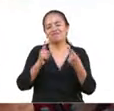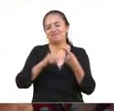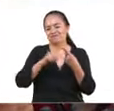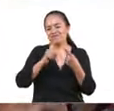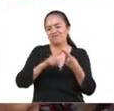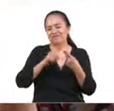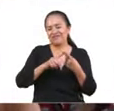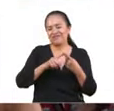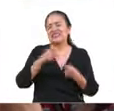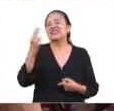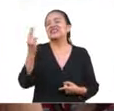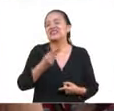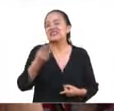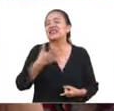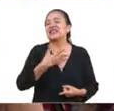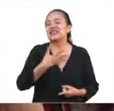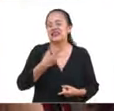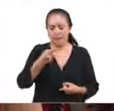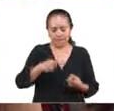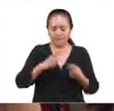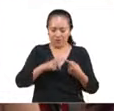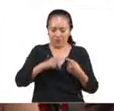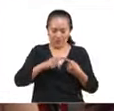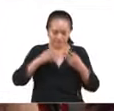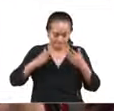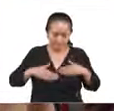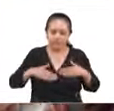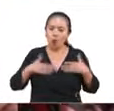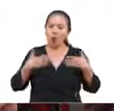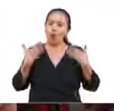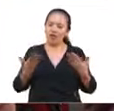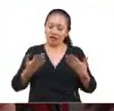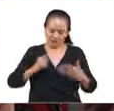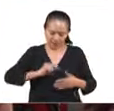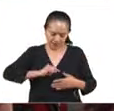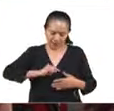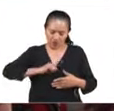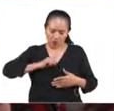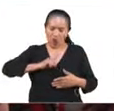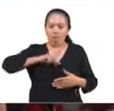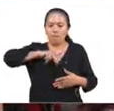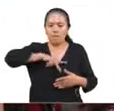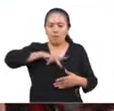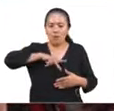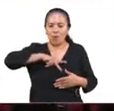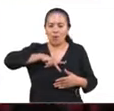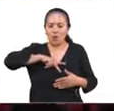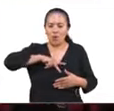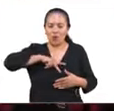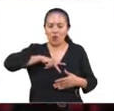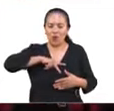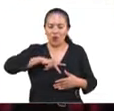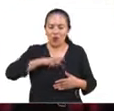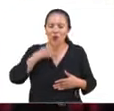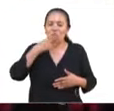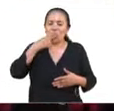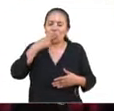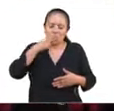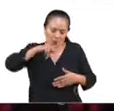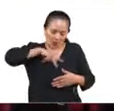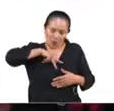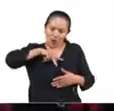debe tener cada mujer es la confianza y autoestima para ser independiente y luchar por ella misma.